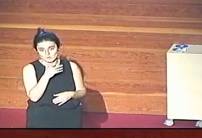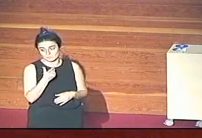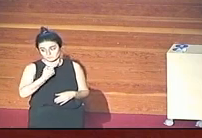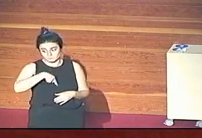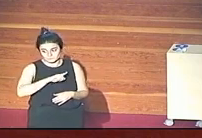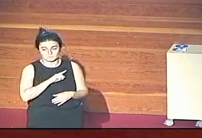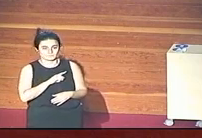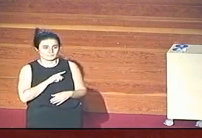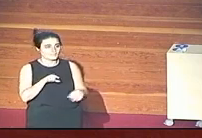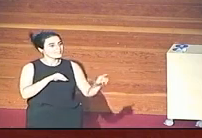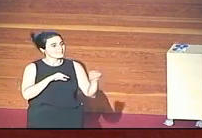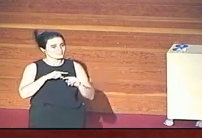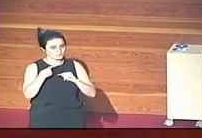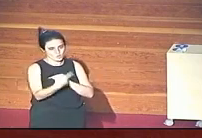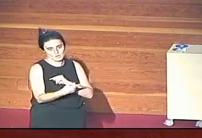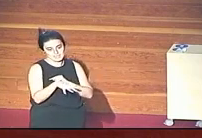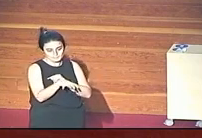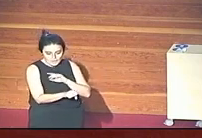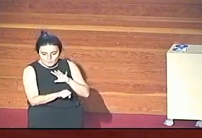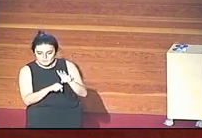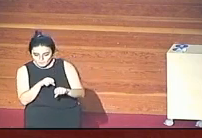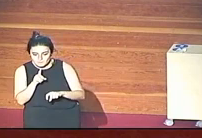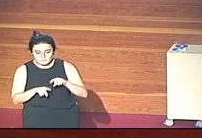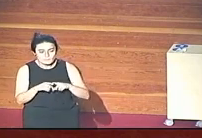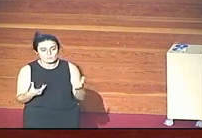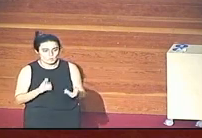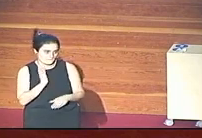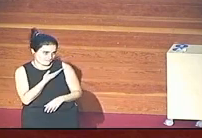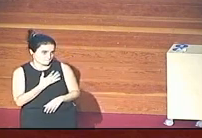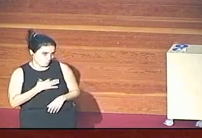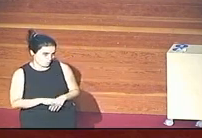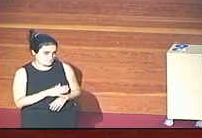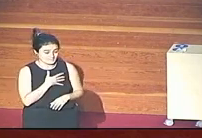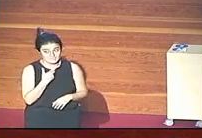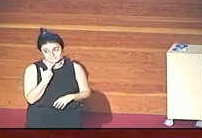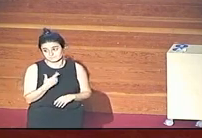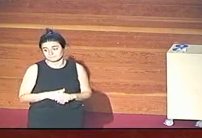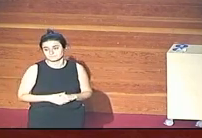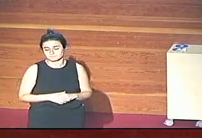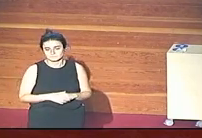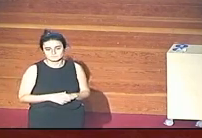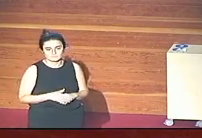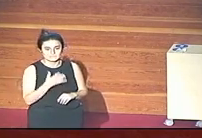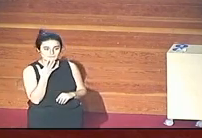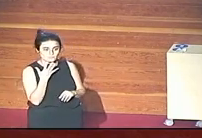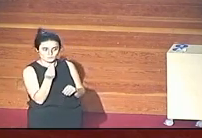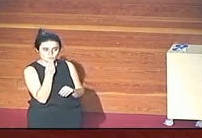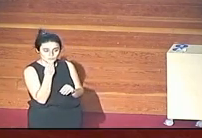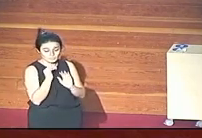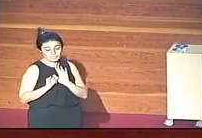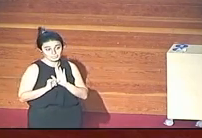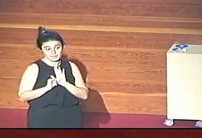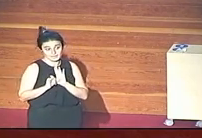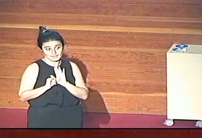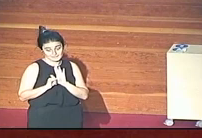en nuestras decisiones diarias de compra a lo mejor pues los alimentos de proximidad que